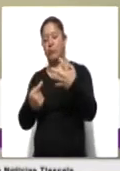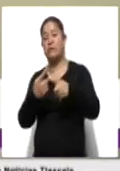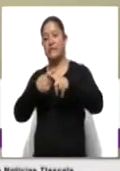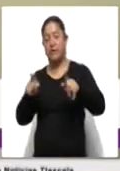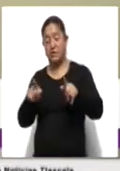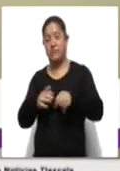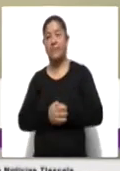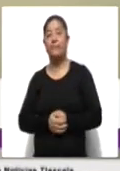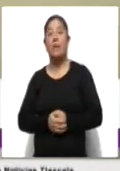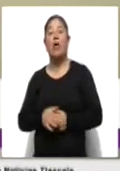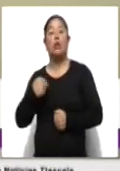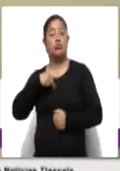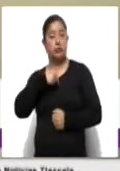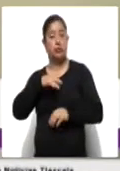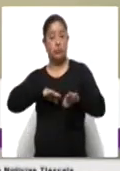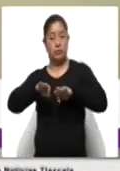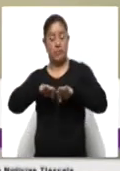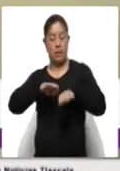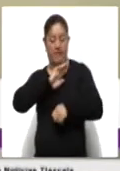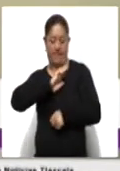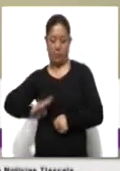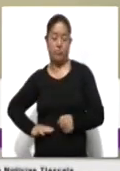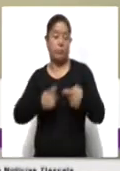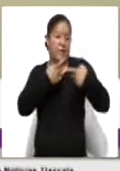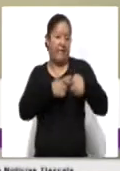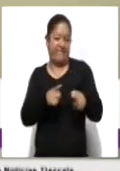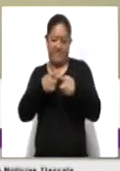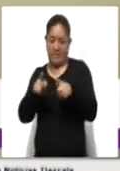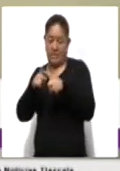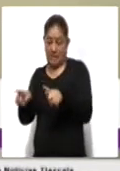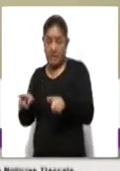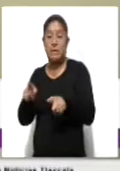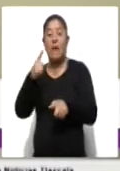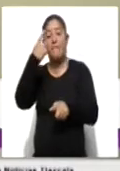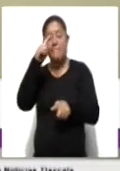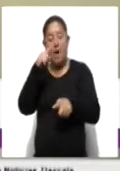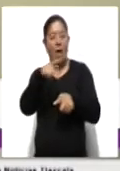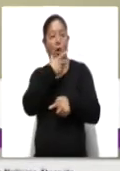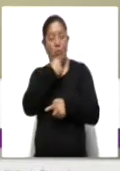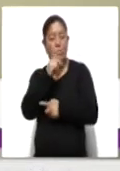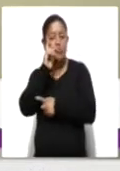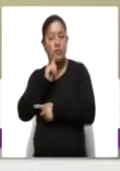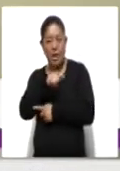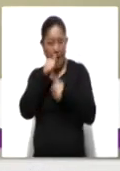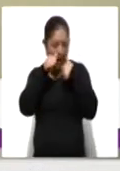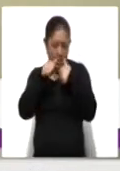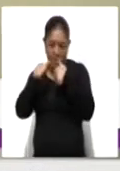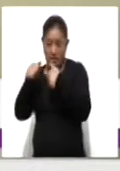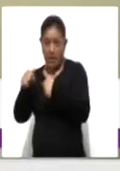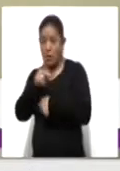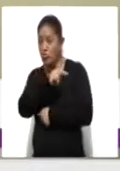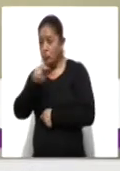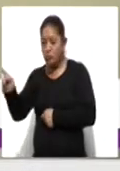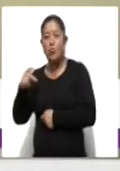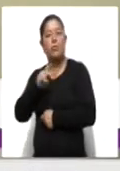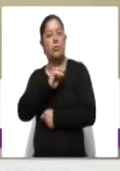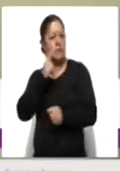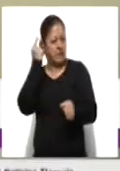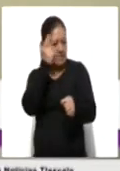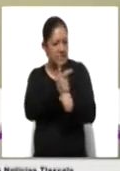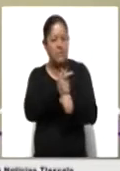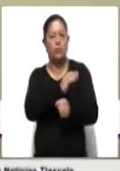municipios para atender a hombres y mujeres. Finalmente, para que identifiquen las situaciones